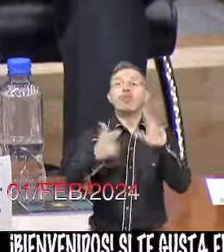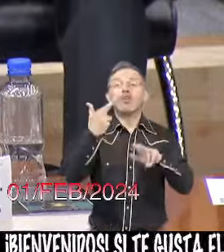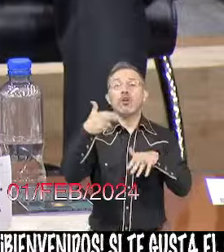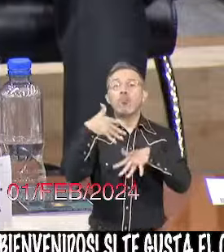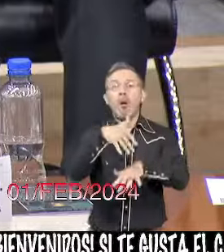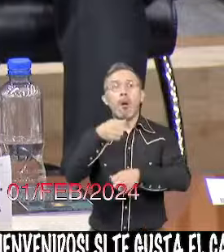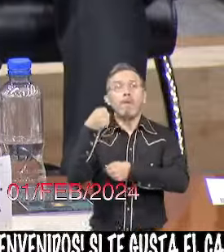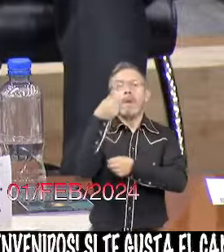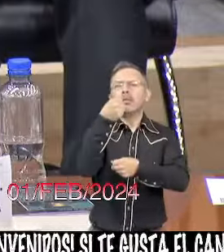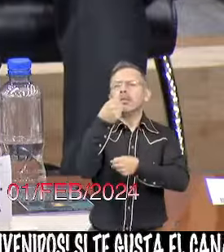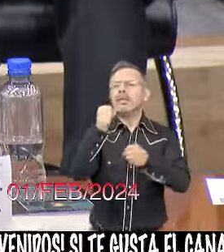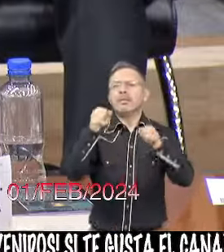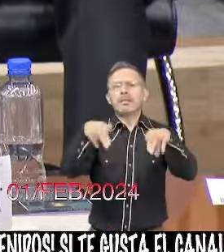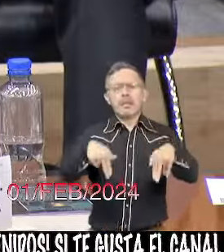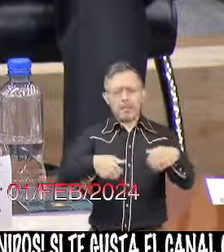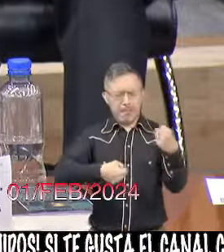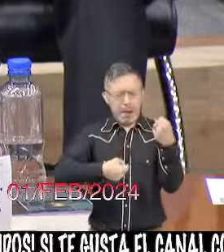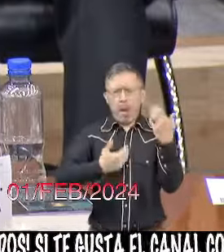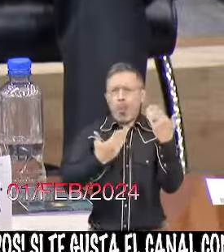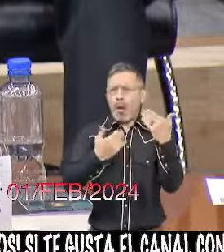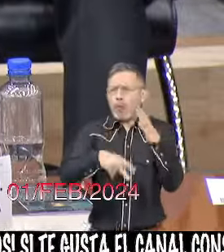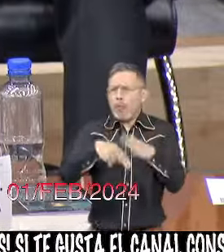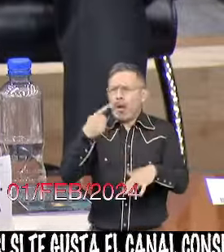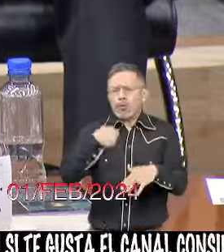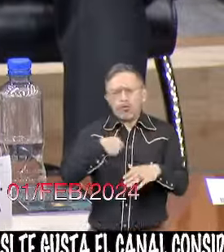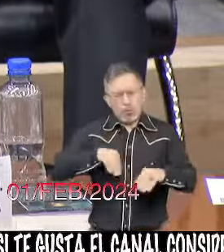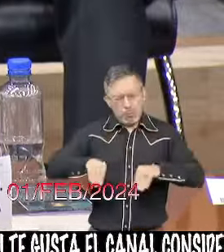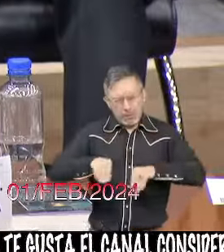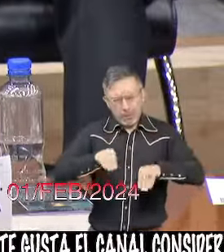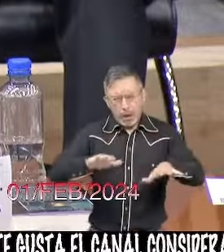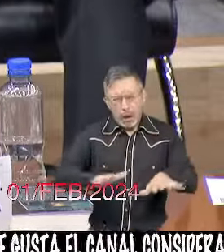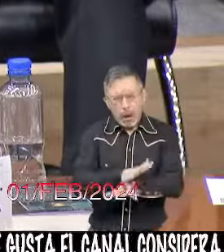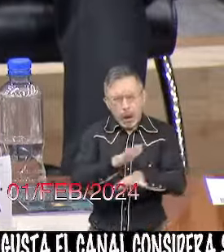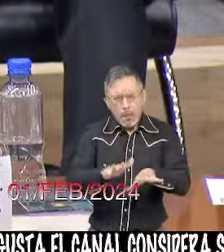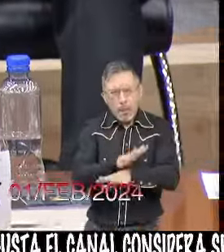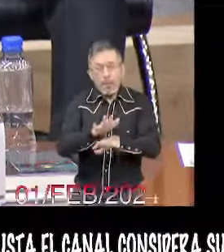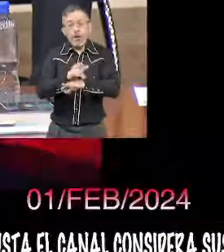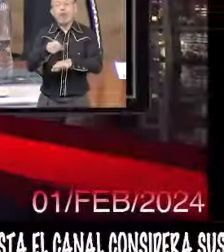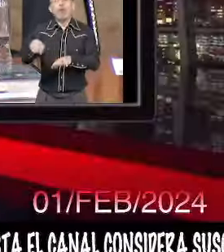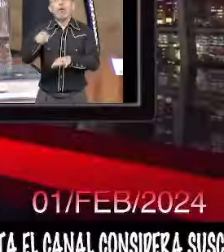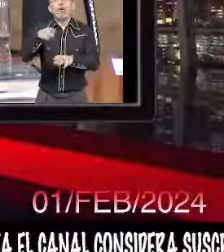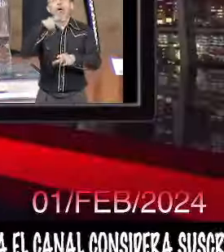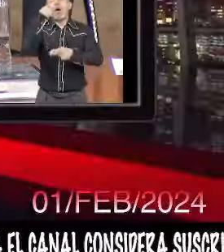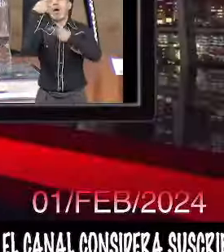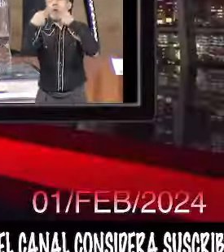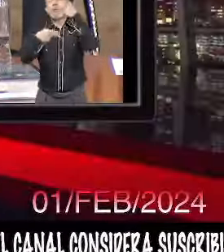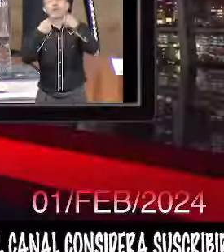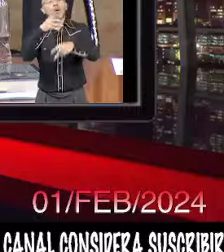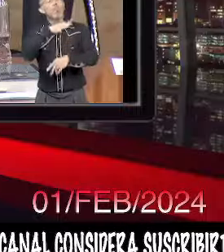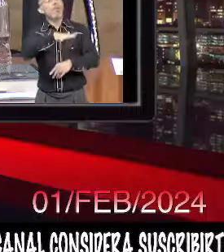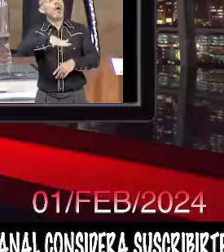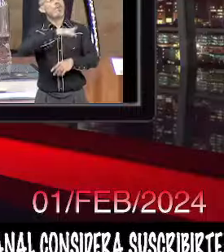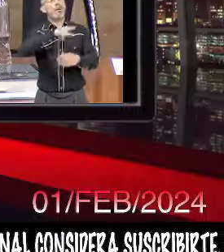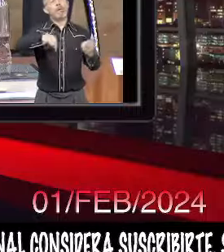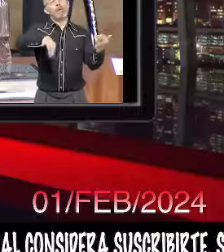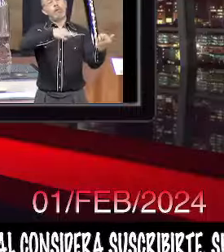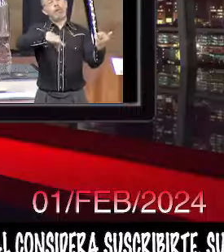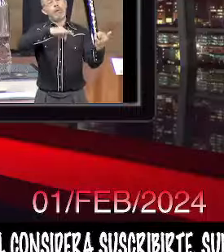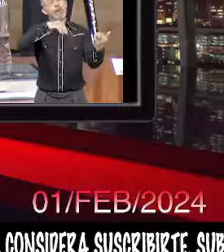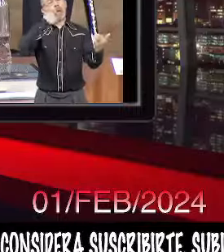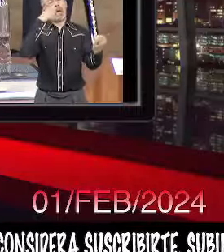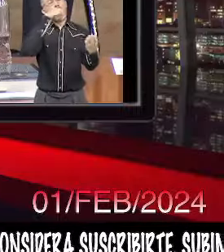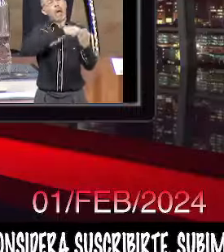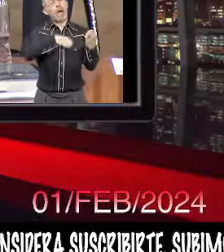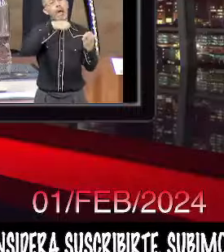cuarta transformación. Por más que quieran engañar al pueblo y querernos arrancar las banderas serán